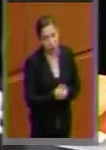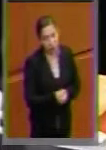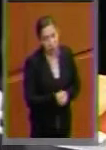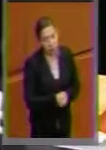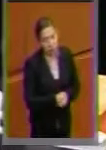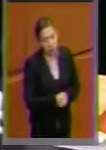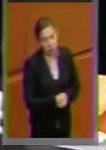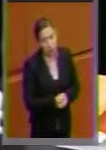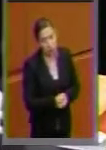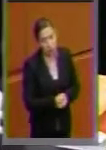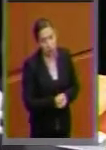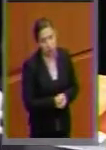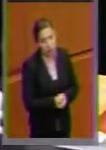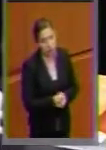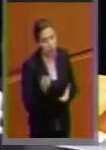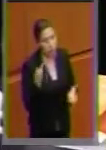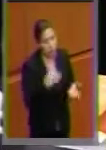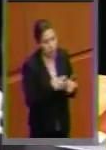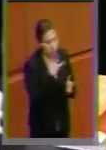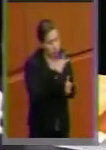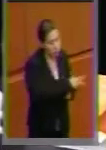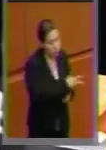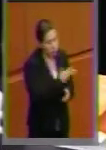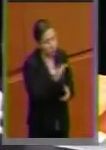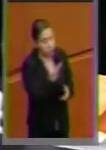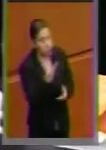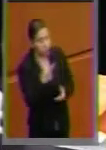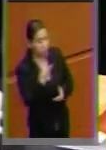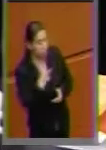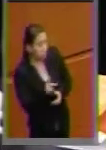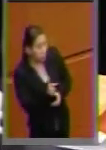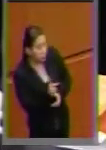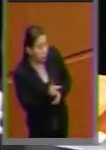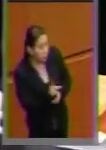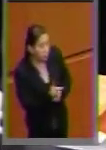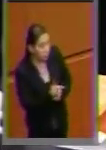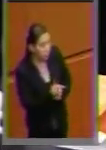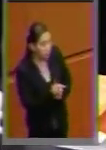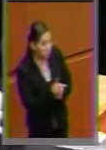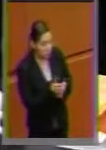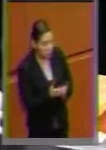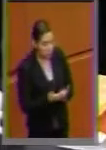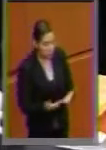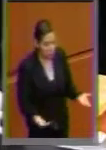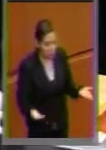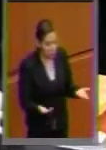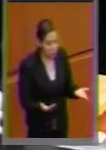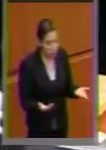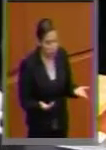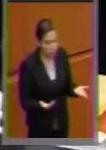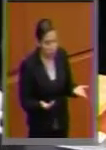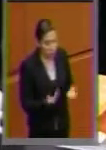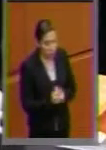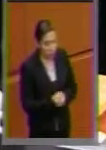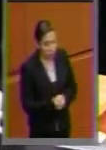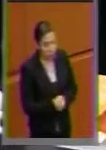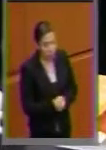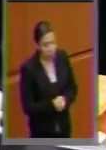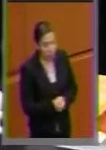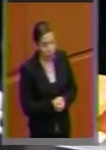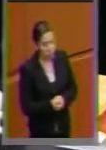y el 2008 sin embargo y hoy y es